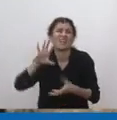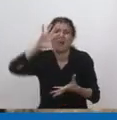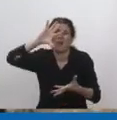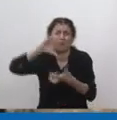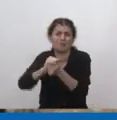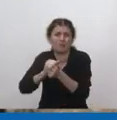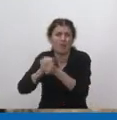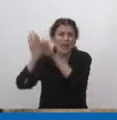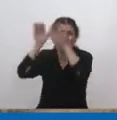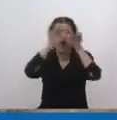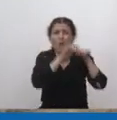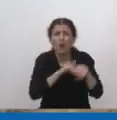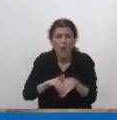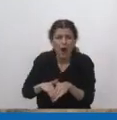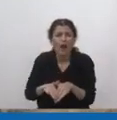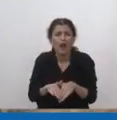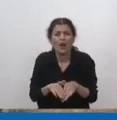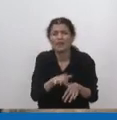República Argentina, sí